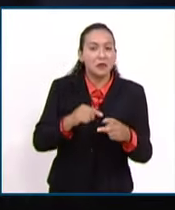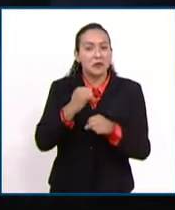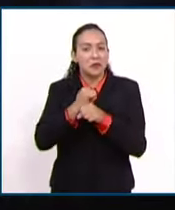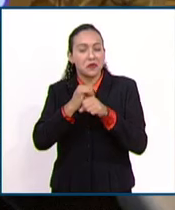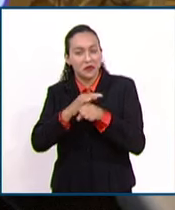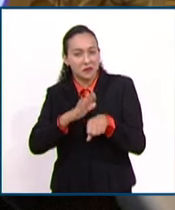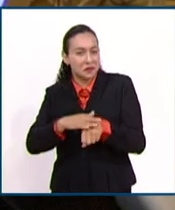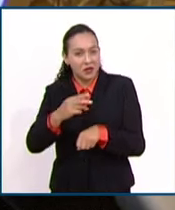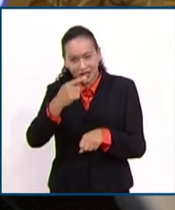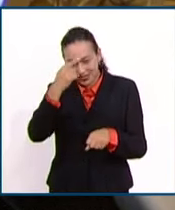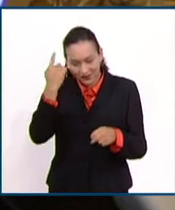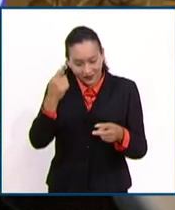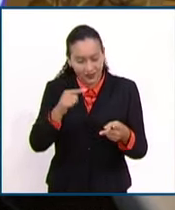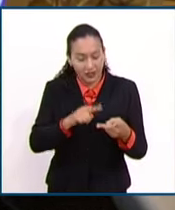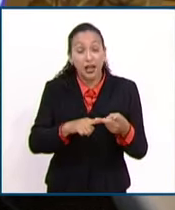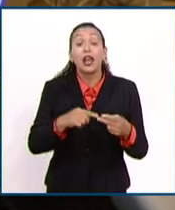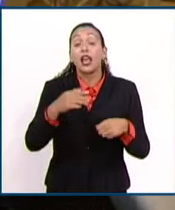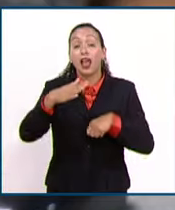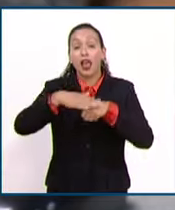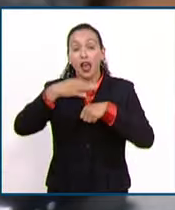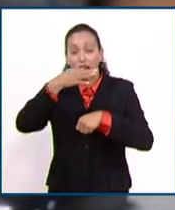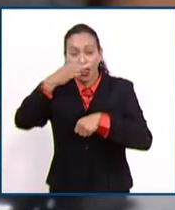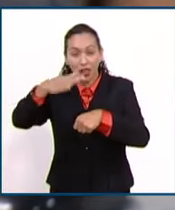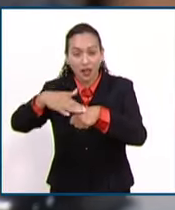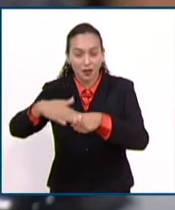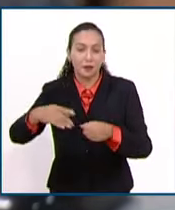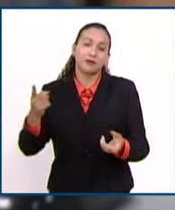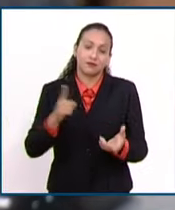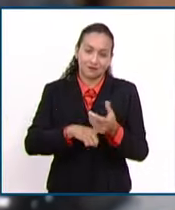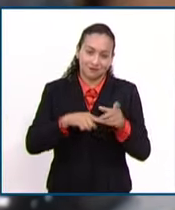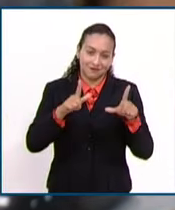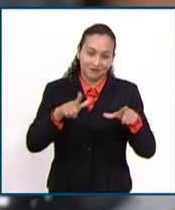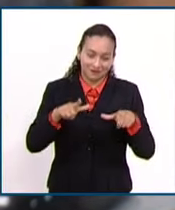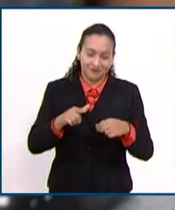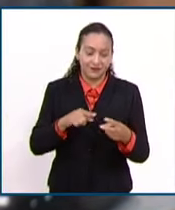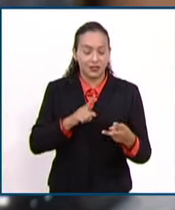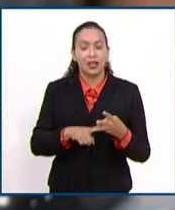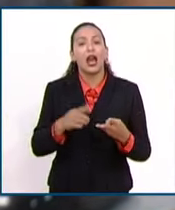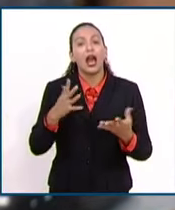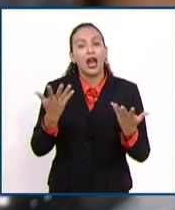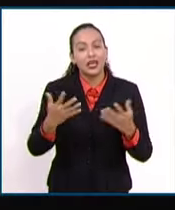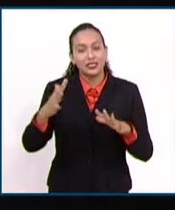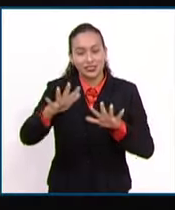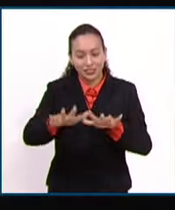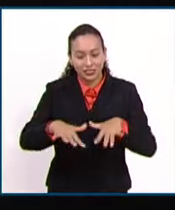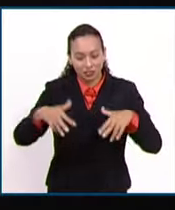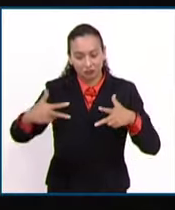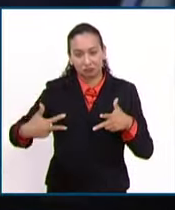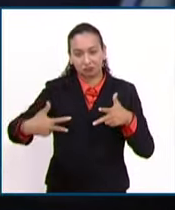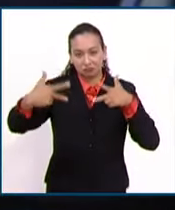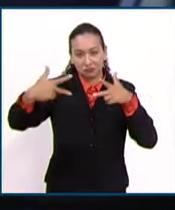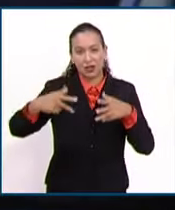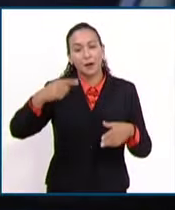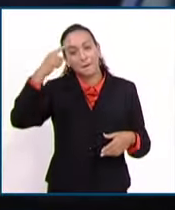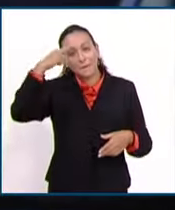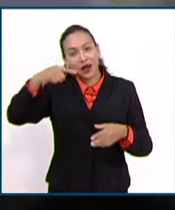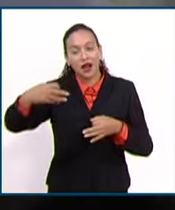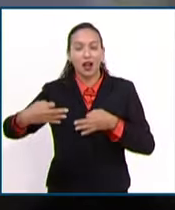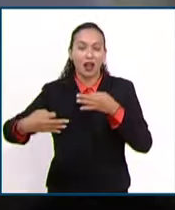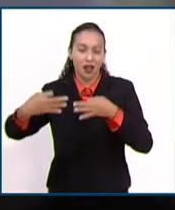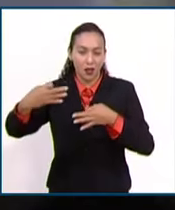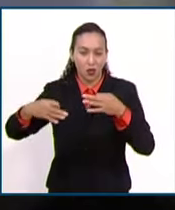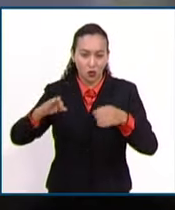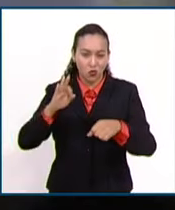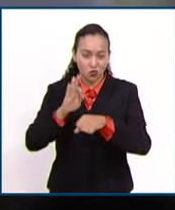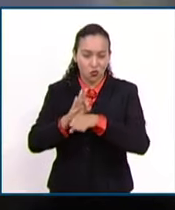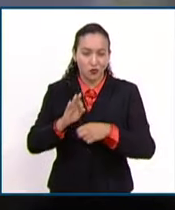y recepción de notificaciones por vía electrónica, así como la celebración de audiencias a distancia de los juicios de amparo. También